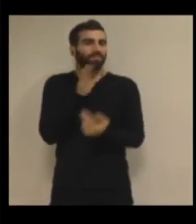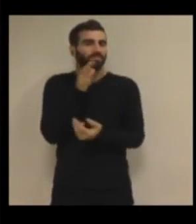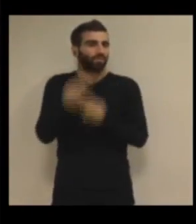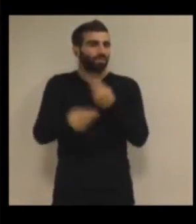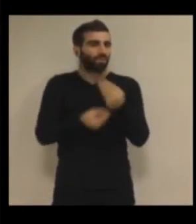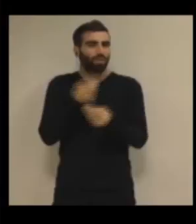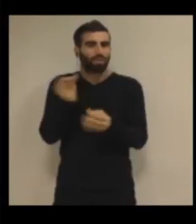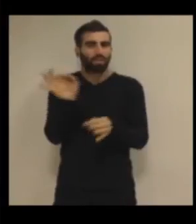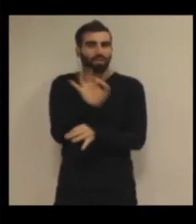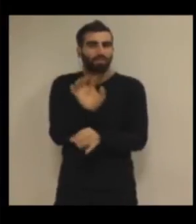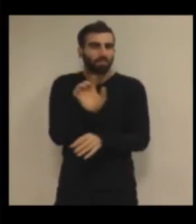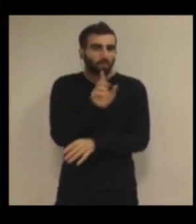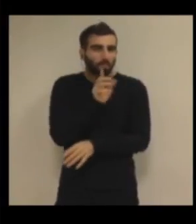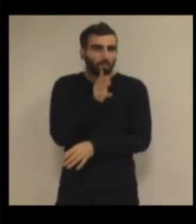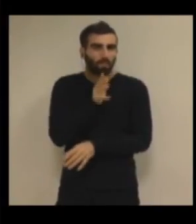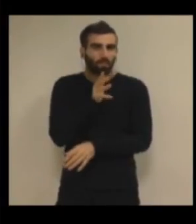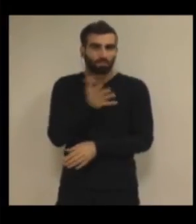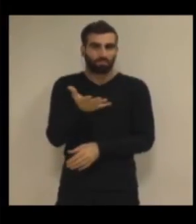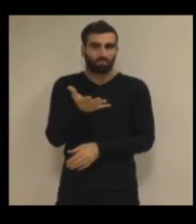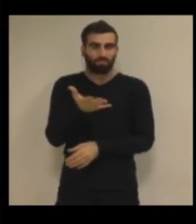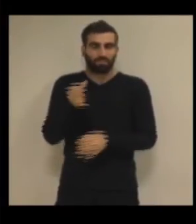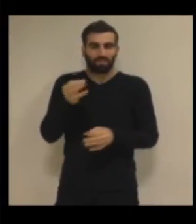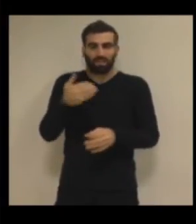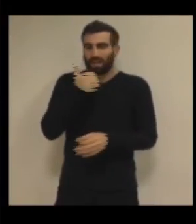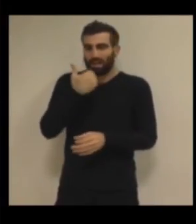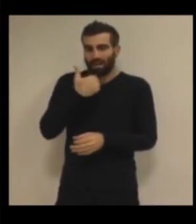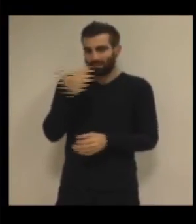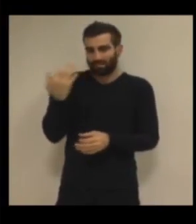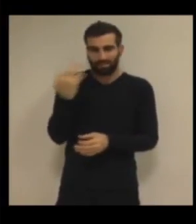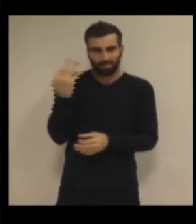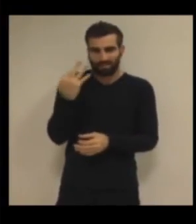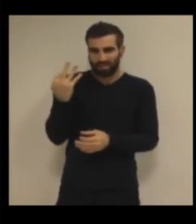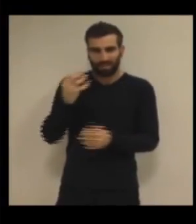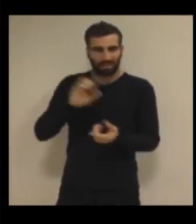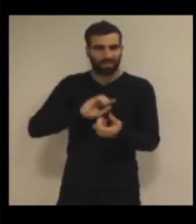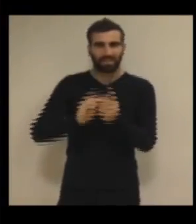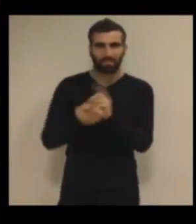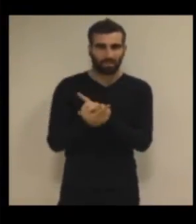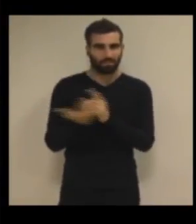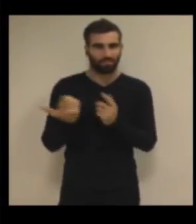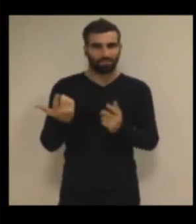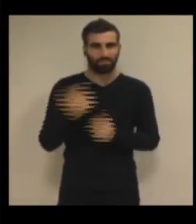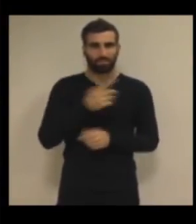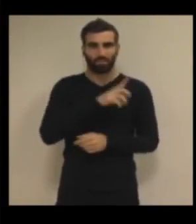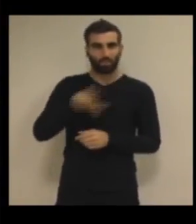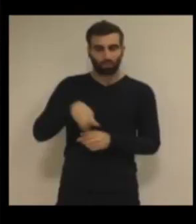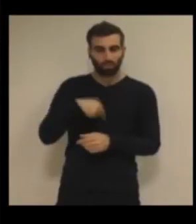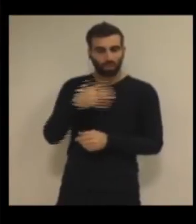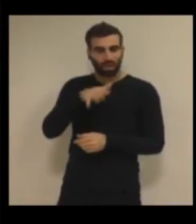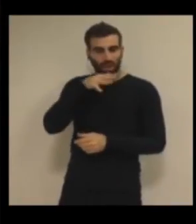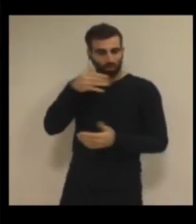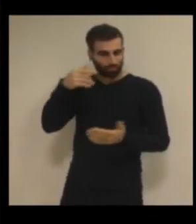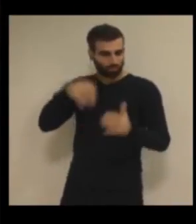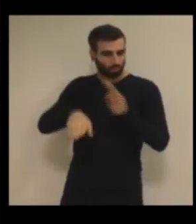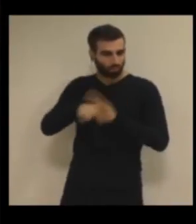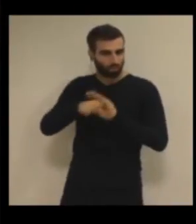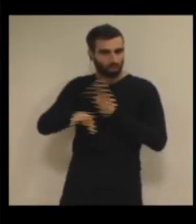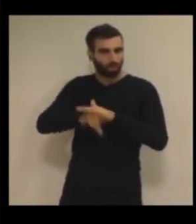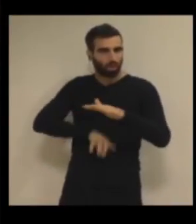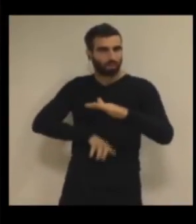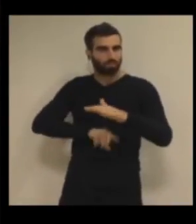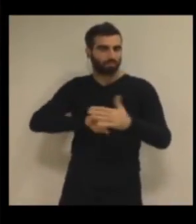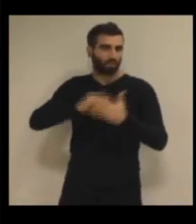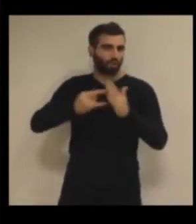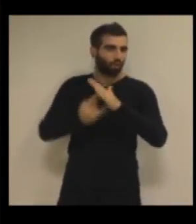bueno, pues es una asignatura pendiente, como decía García. Estamos como en una evolución tecnológica, pero que no tiene